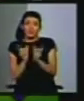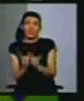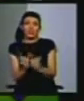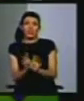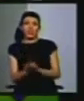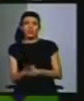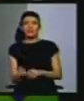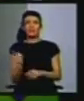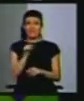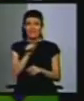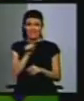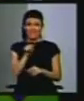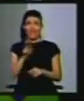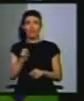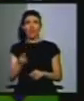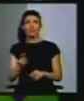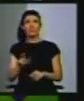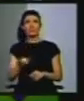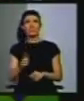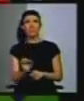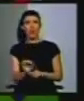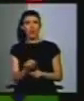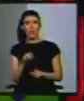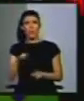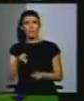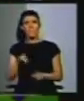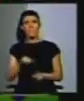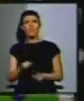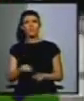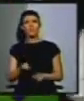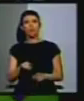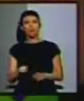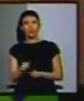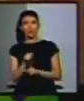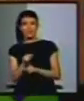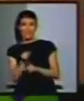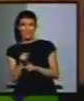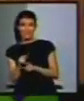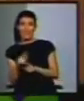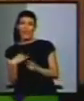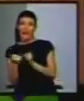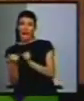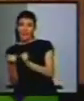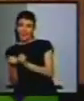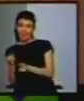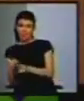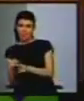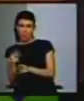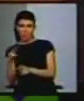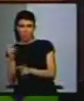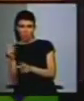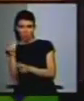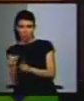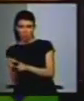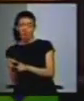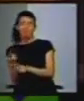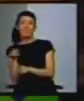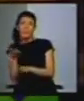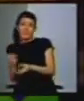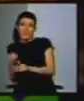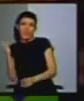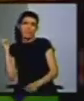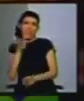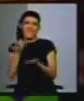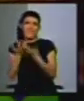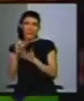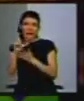es Rodrigo Muñoz, amigo del jugador y quien posteriormente ataca a Mario con el vaso. La riña continúa en